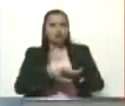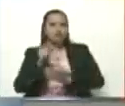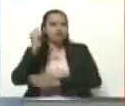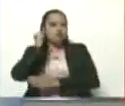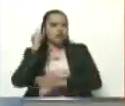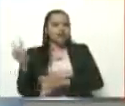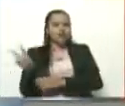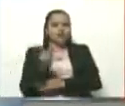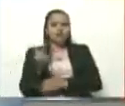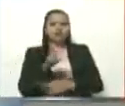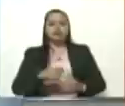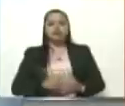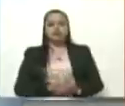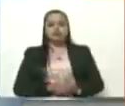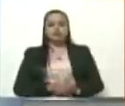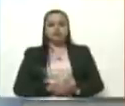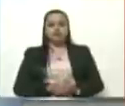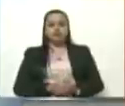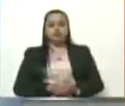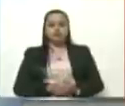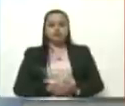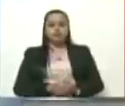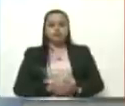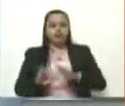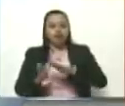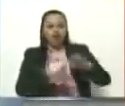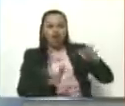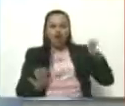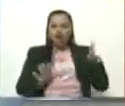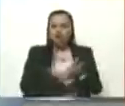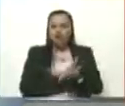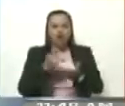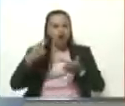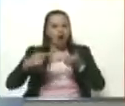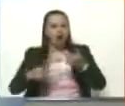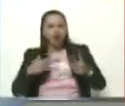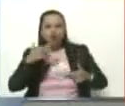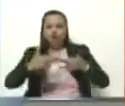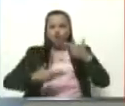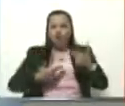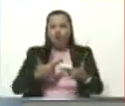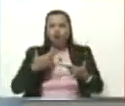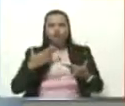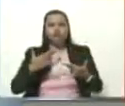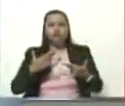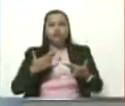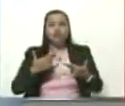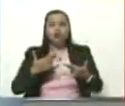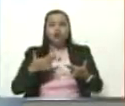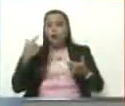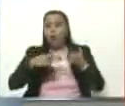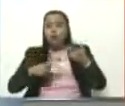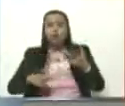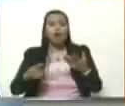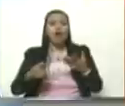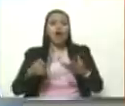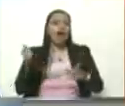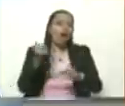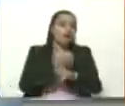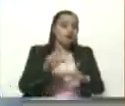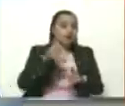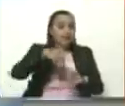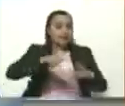mujeres venezolanas en el caso de los delitos comunes en lo que respecta a este tema durante este año han